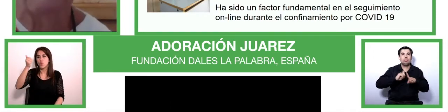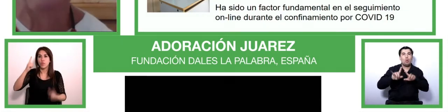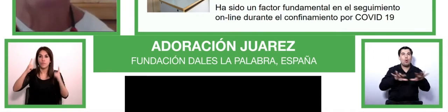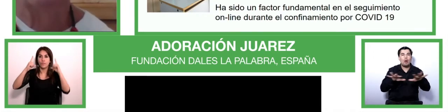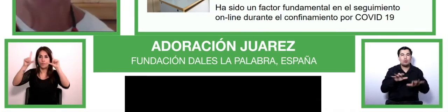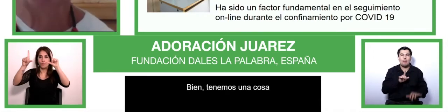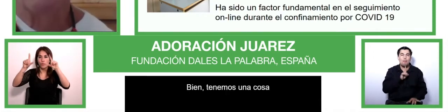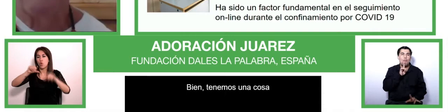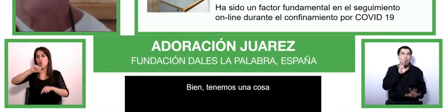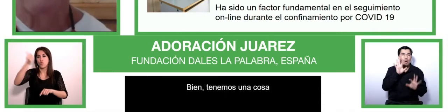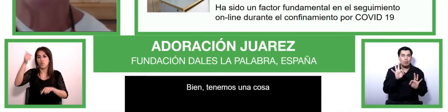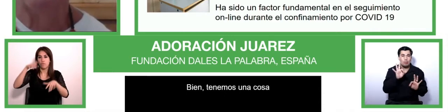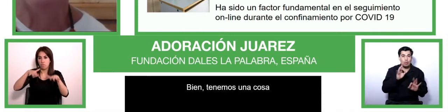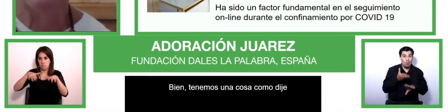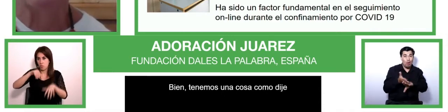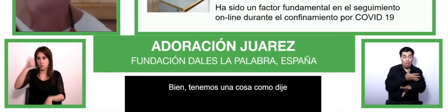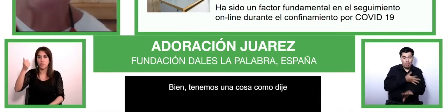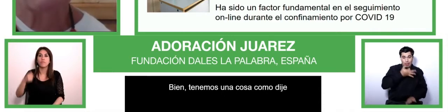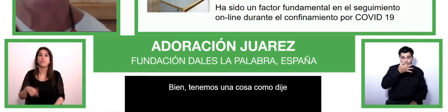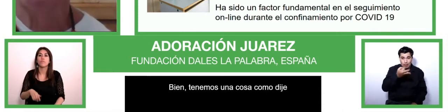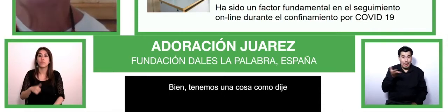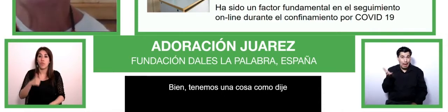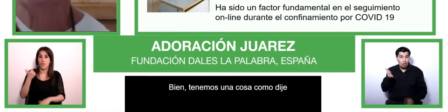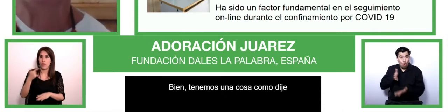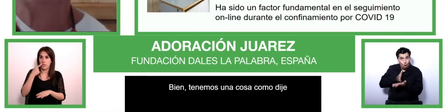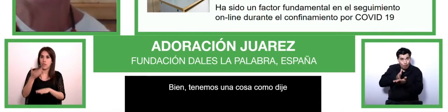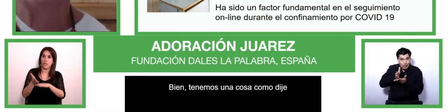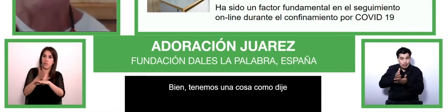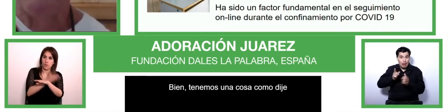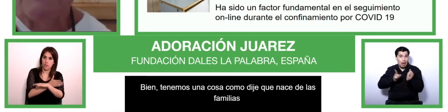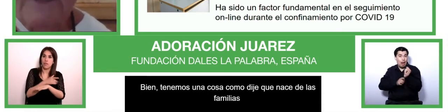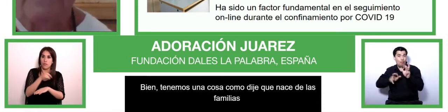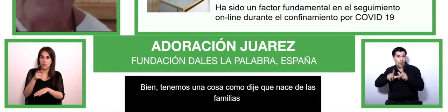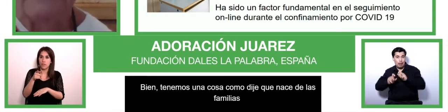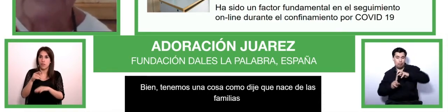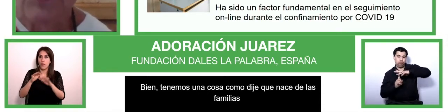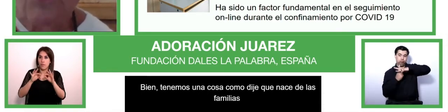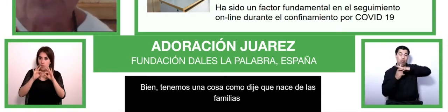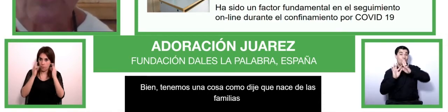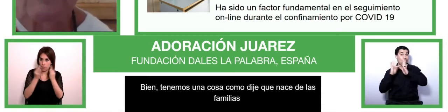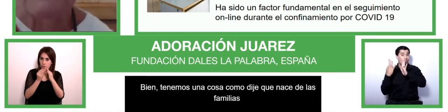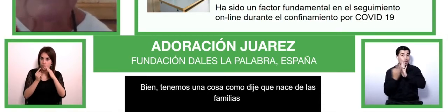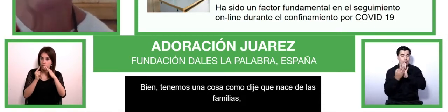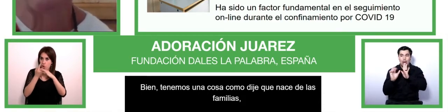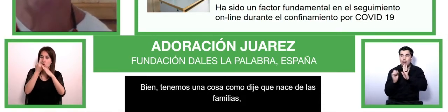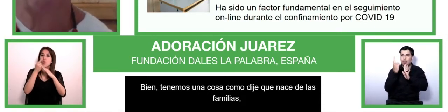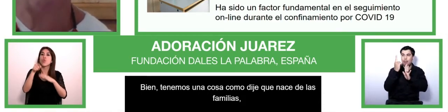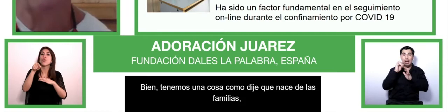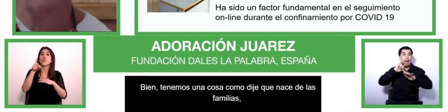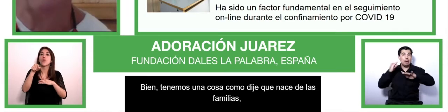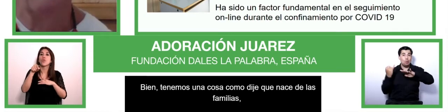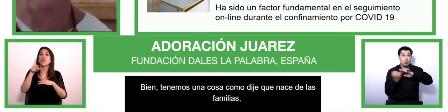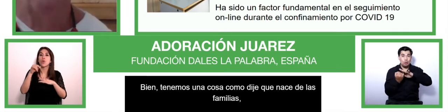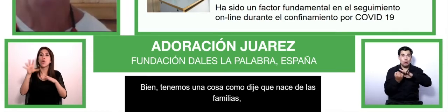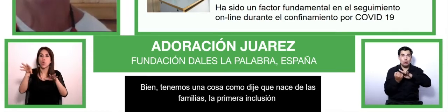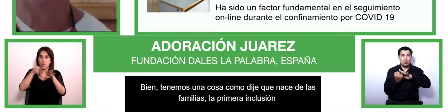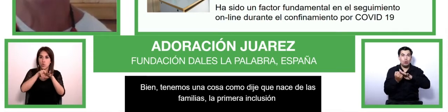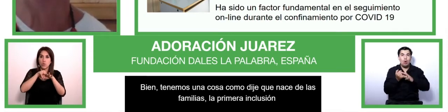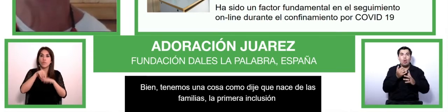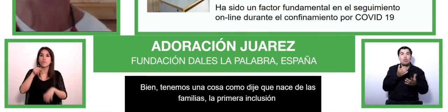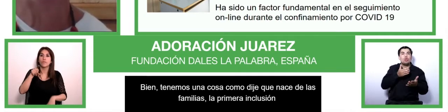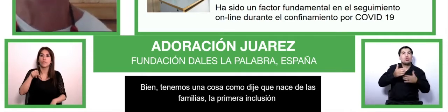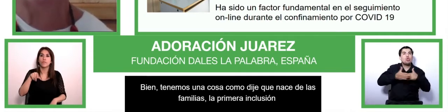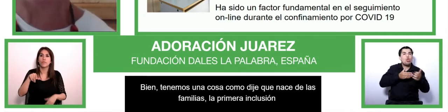dije, como nace de las familias, pues sabemos que la primera inclusión se hace en la familia. Un